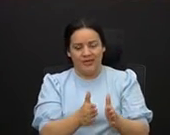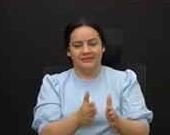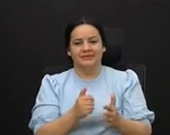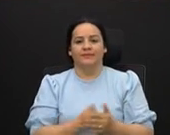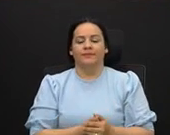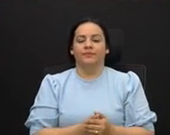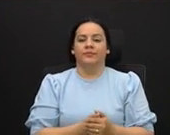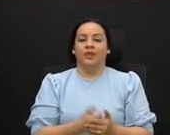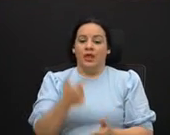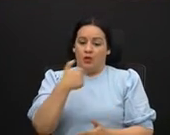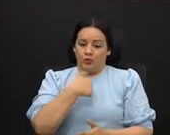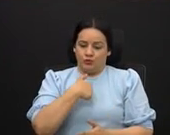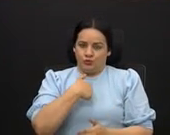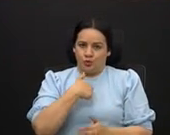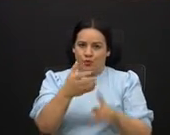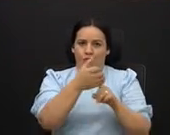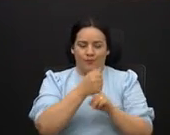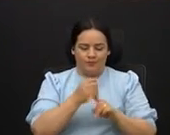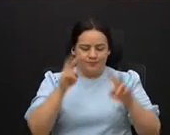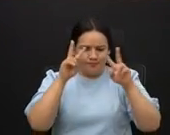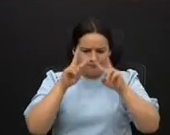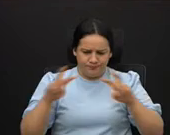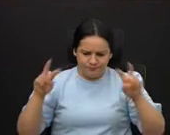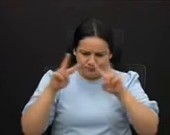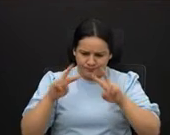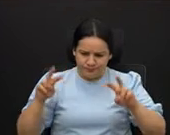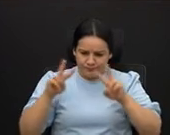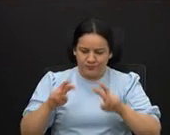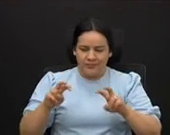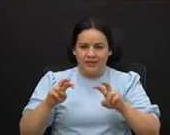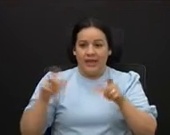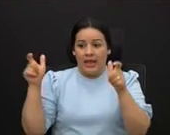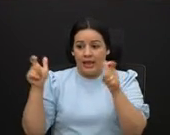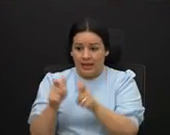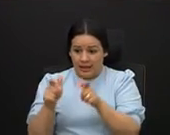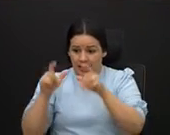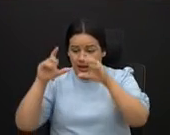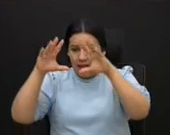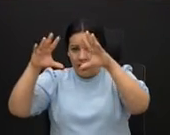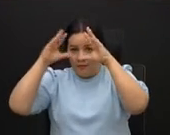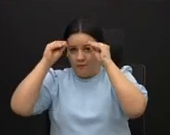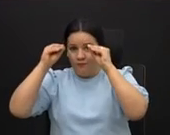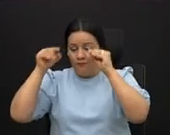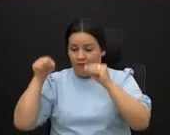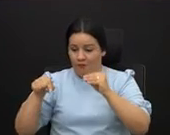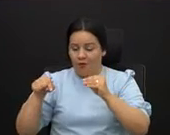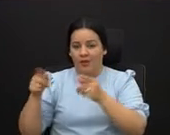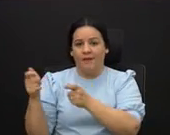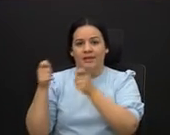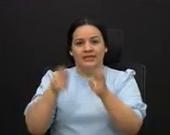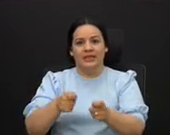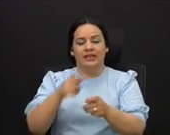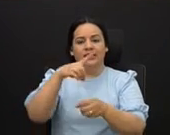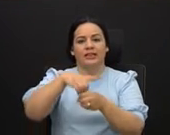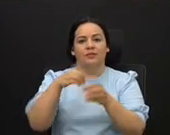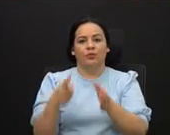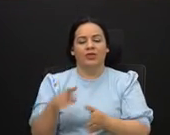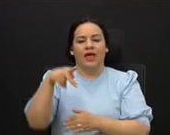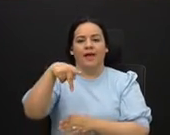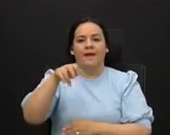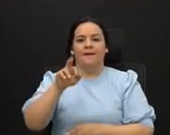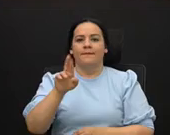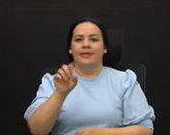Me di a la tarea de revisar con lujo de detalles el informe de minoría presentado por la diputada Pérez